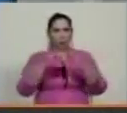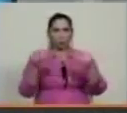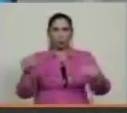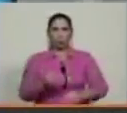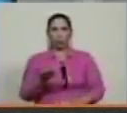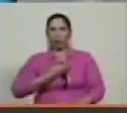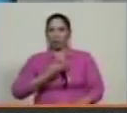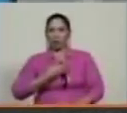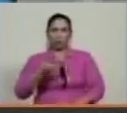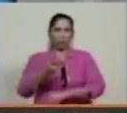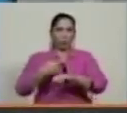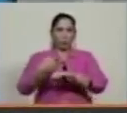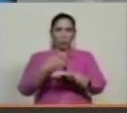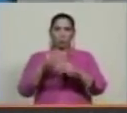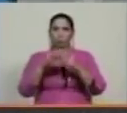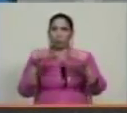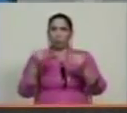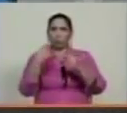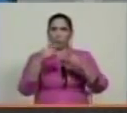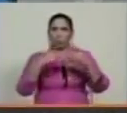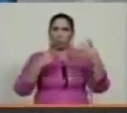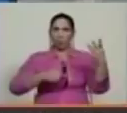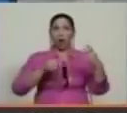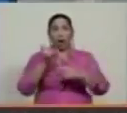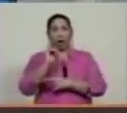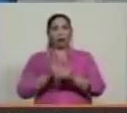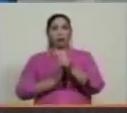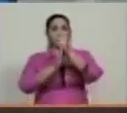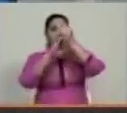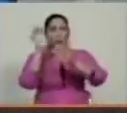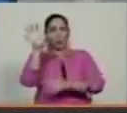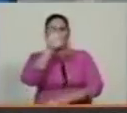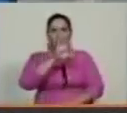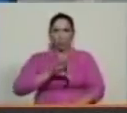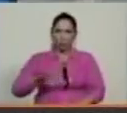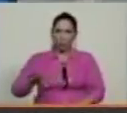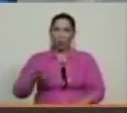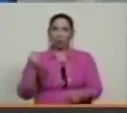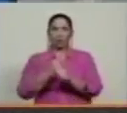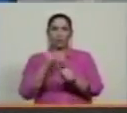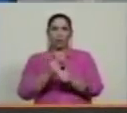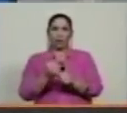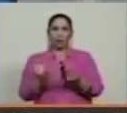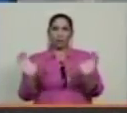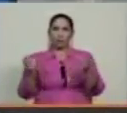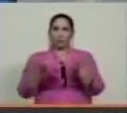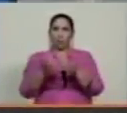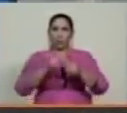alcaldes, gobernadores y a todos y cada uno de los que tengan liderazgos regionales, a trabajar en función de la conformación del estado comunal.